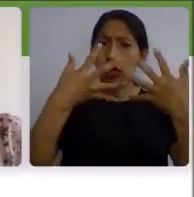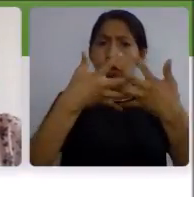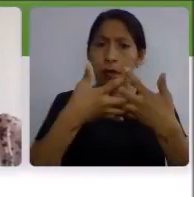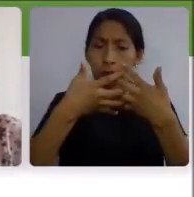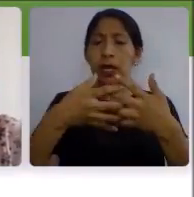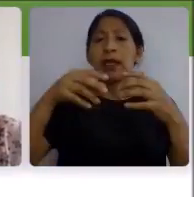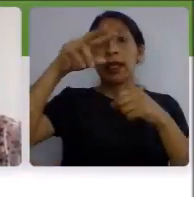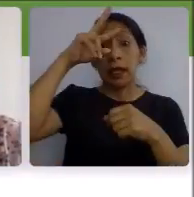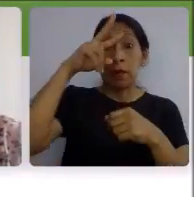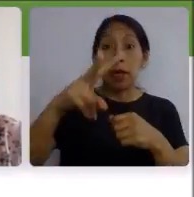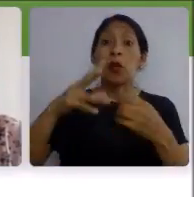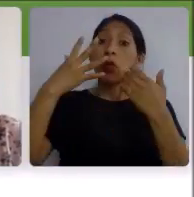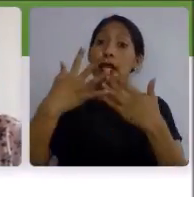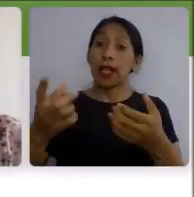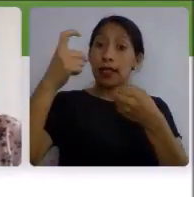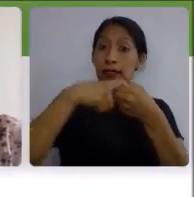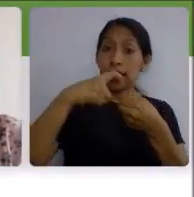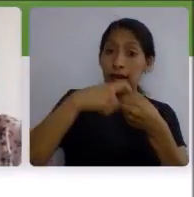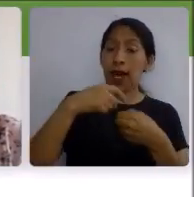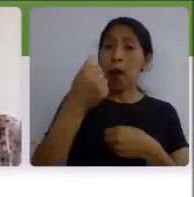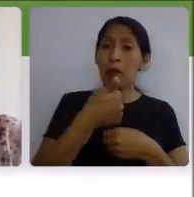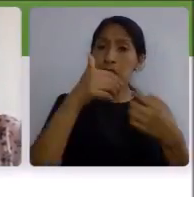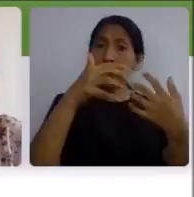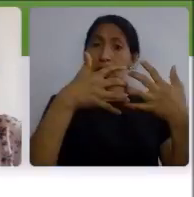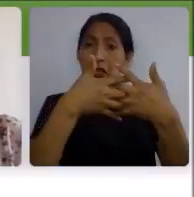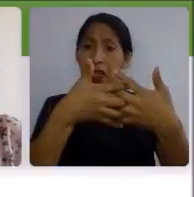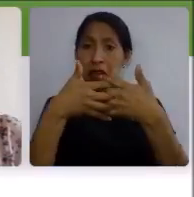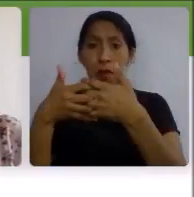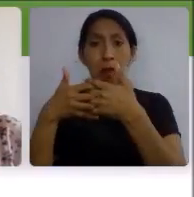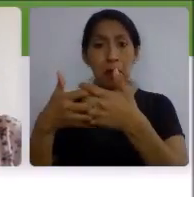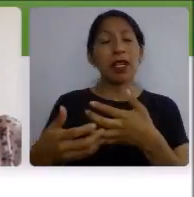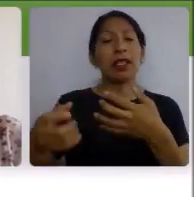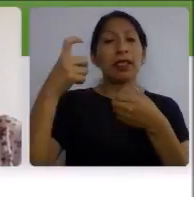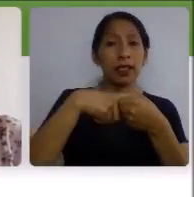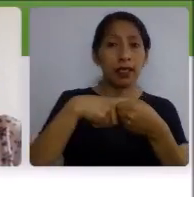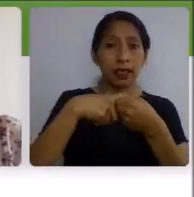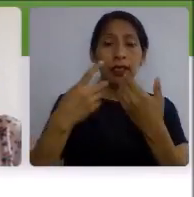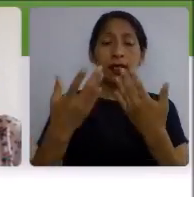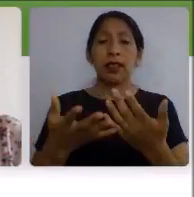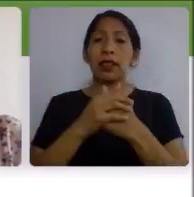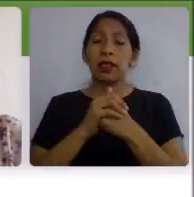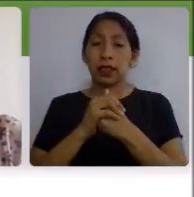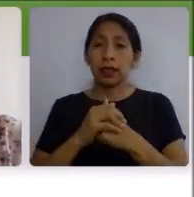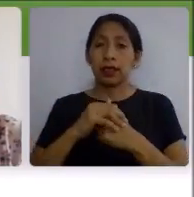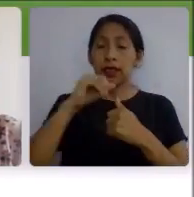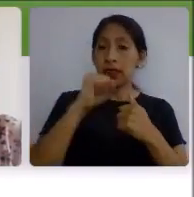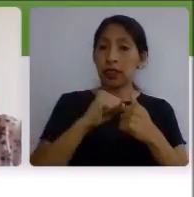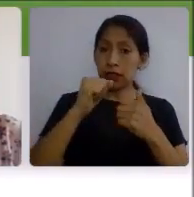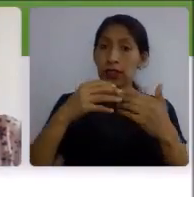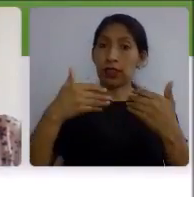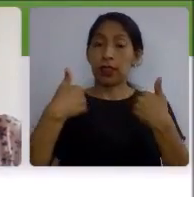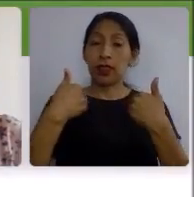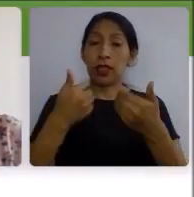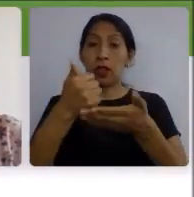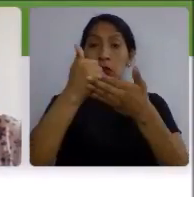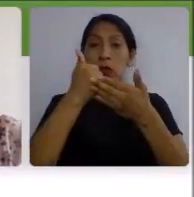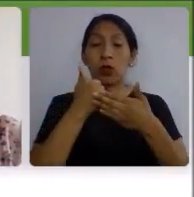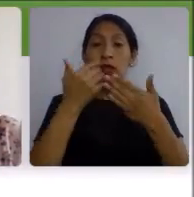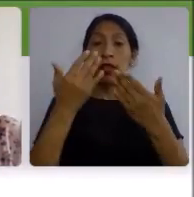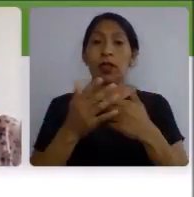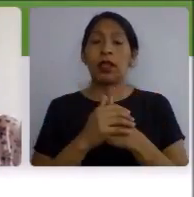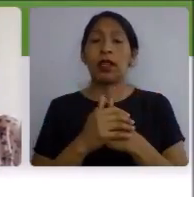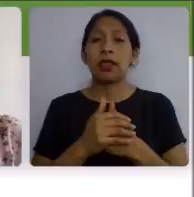están participando. Más de 10 empresas están dentro de esta plataforma que les ayuda mucho también a lograr este tema